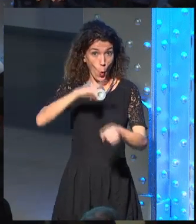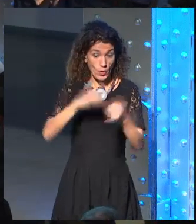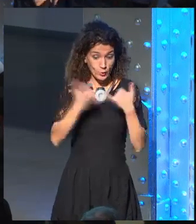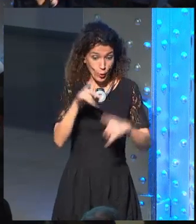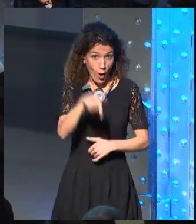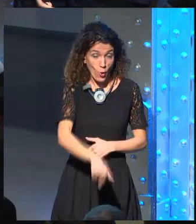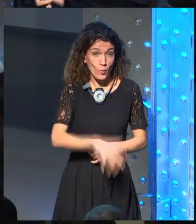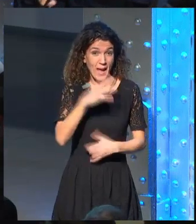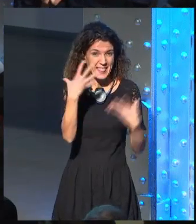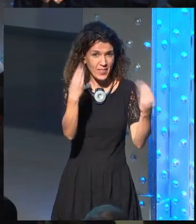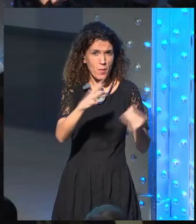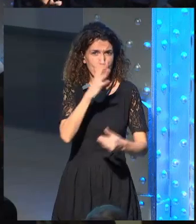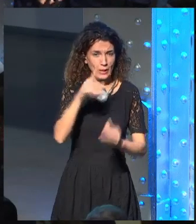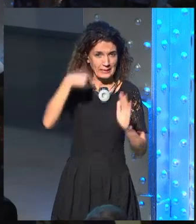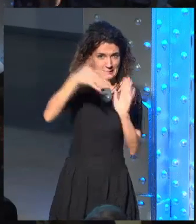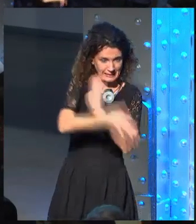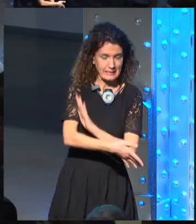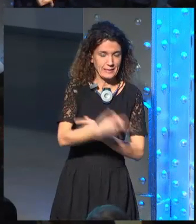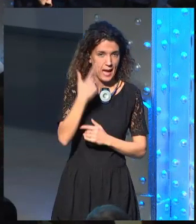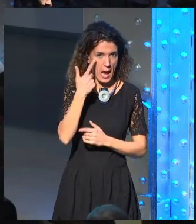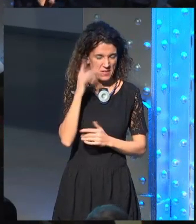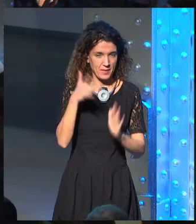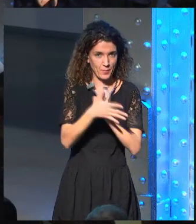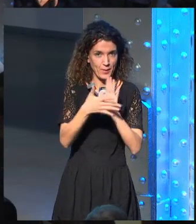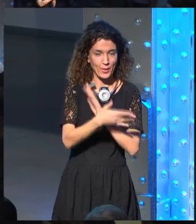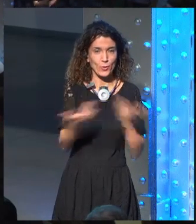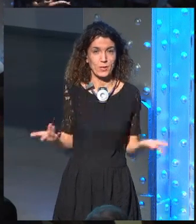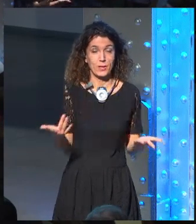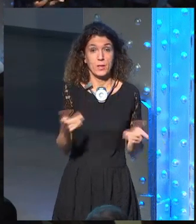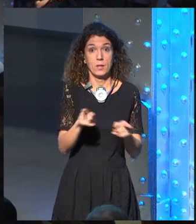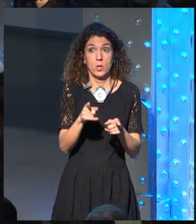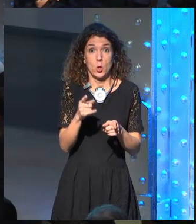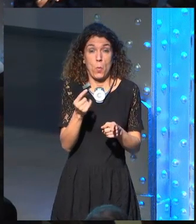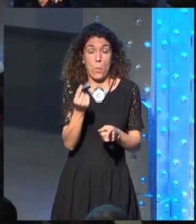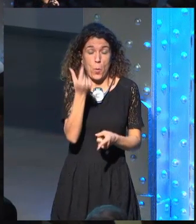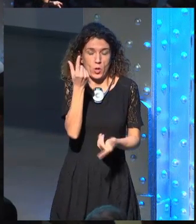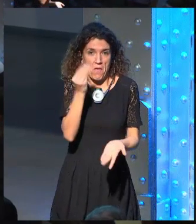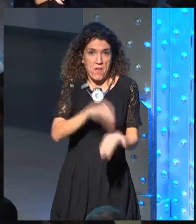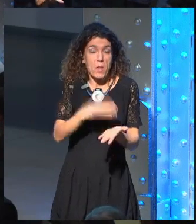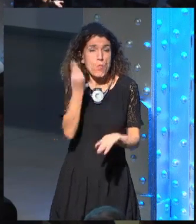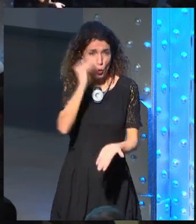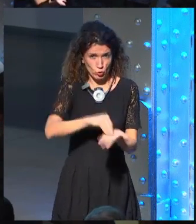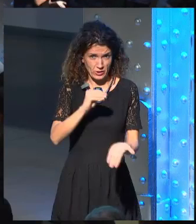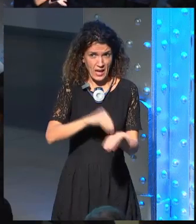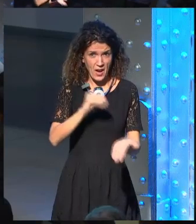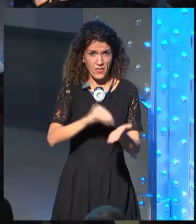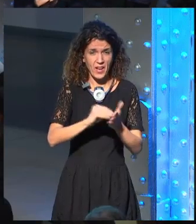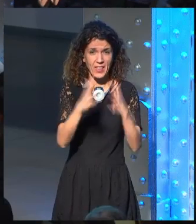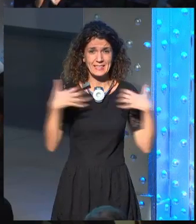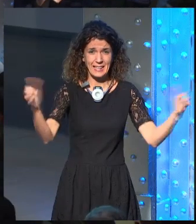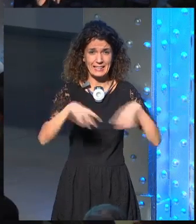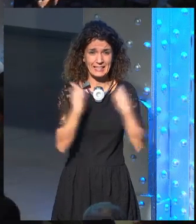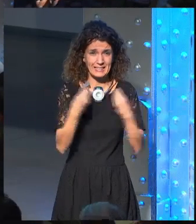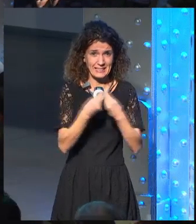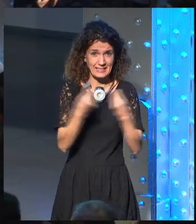bien por qué se celebra excepcionalmente el lunes. Hay muchas veces esta sala ha estado llena, pero posiblemente